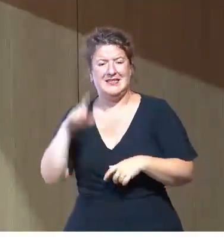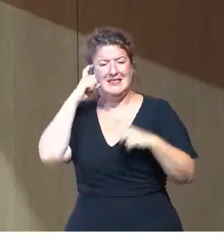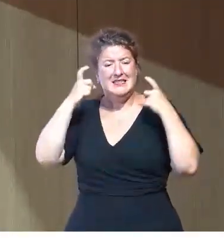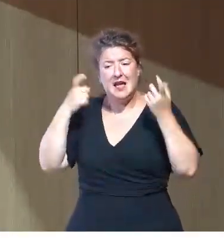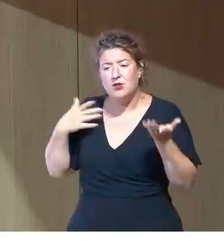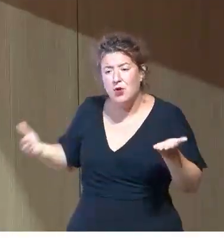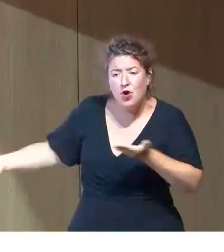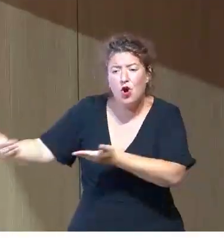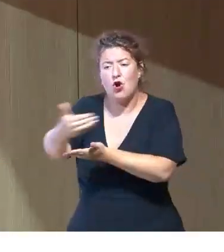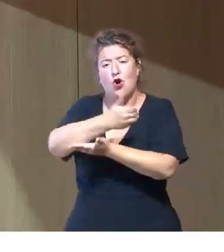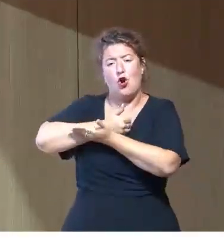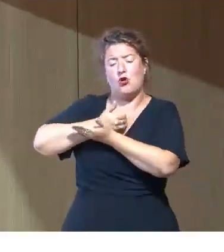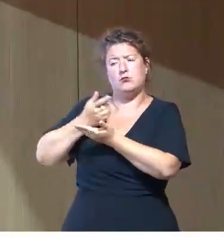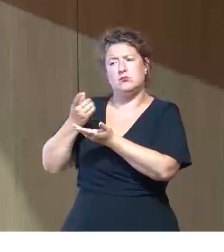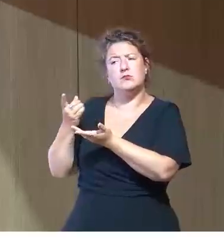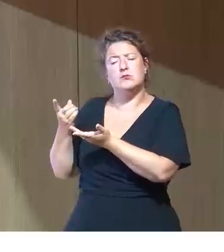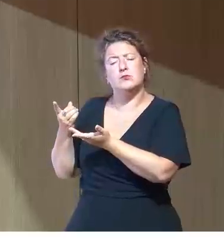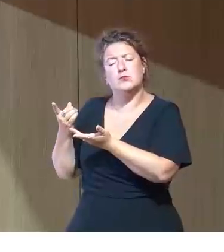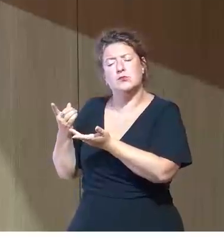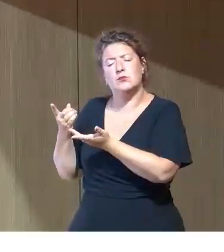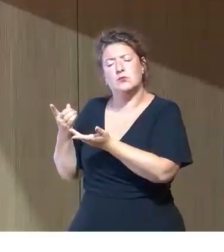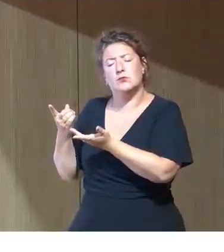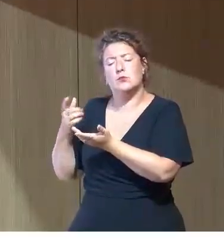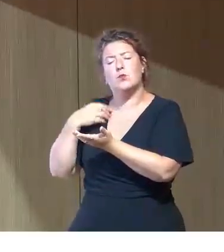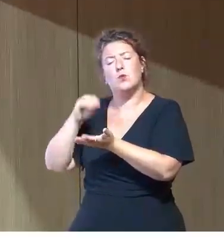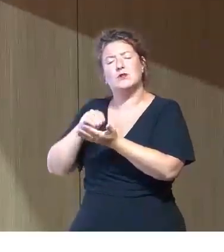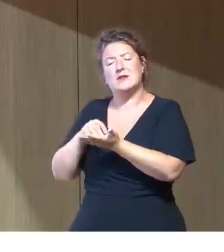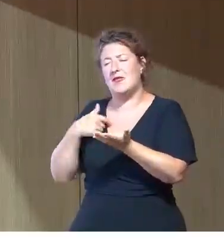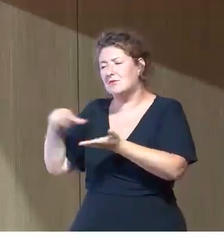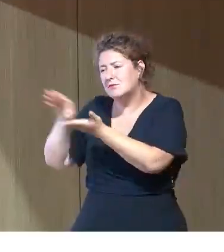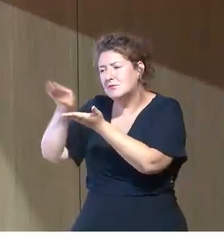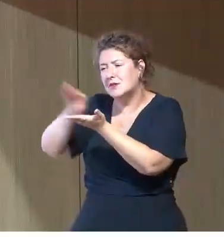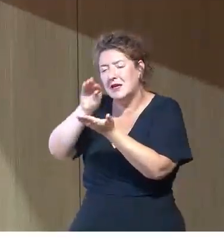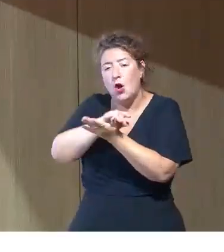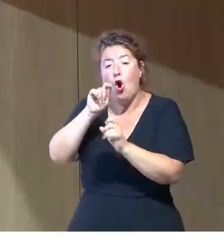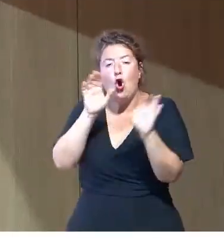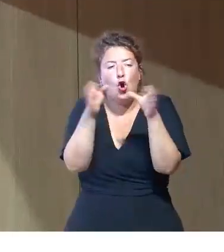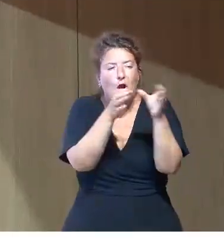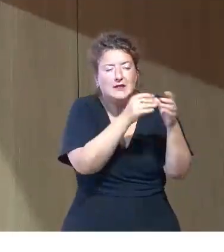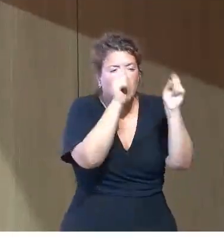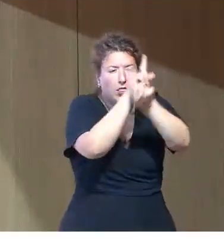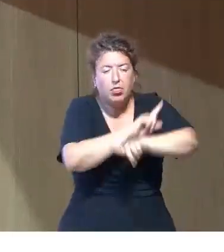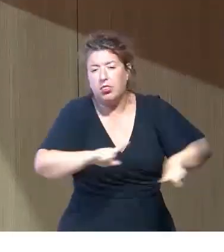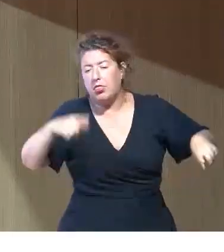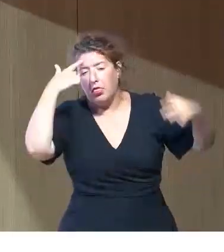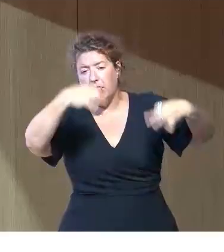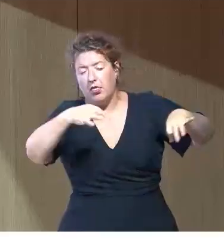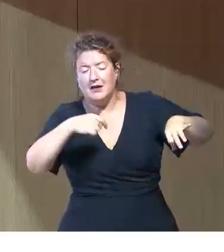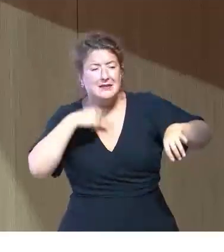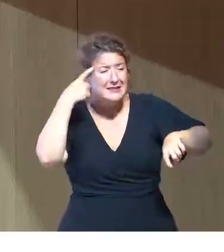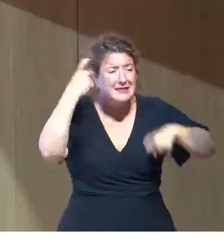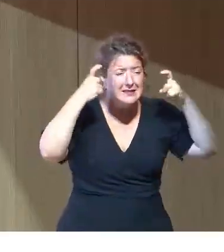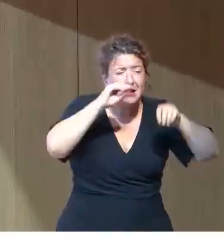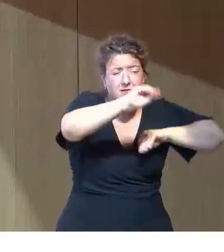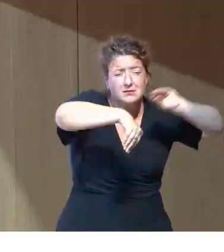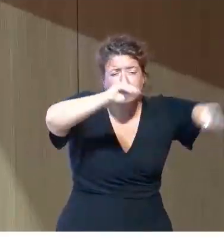llegar a toda esta a todo este colectivo oculto a todas estas personas que de repente no están en el radar pues intentar